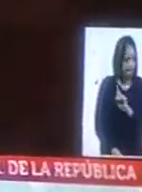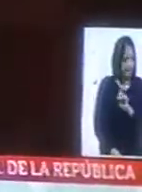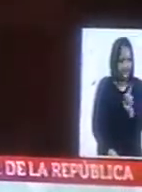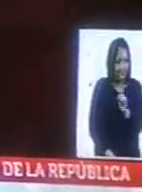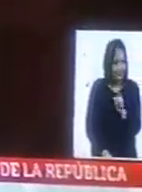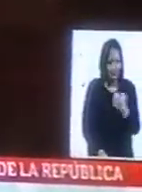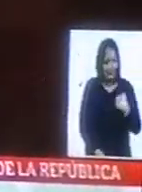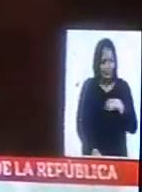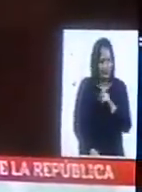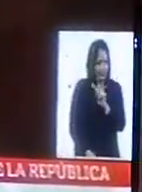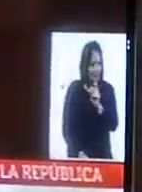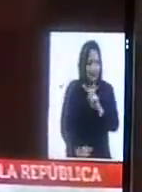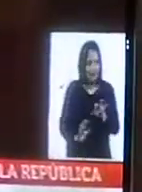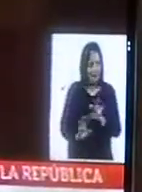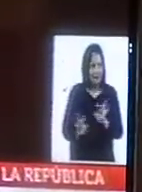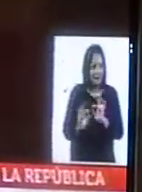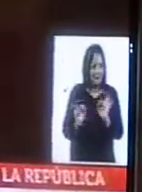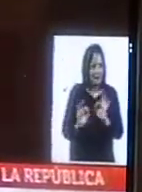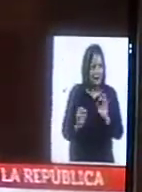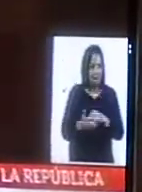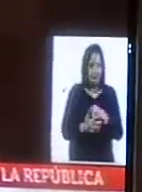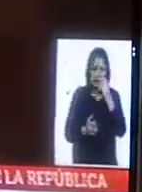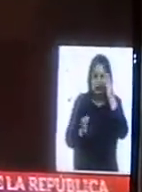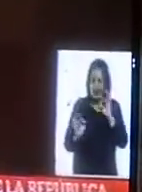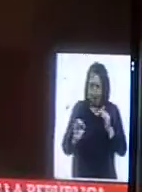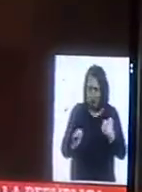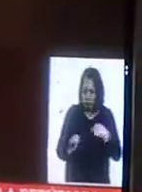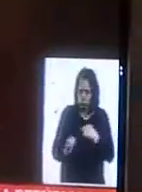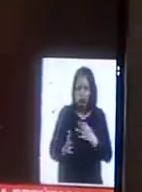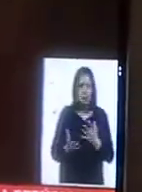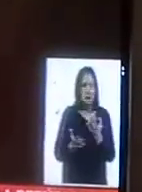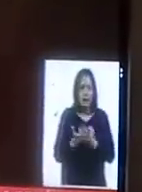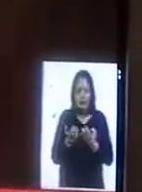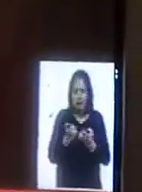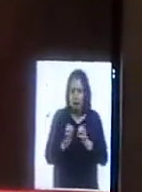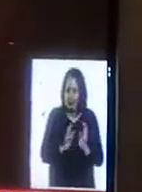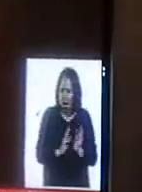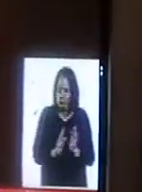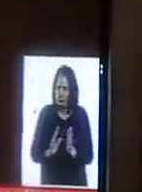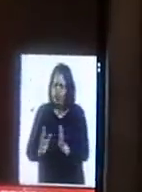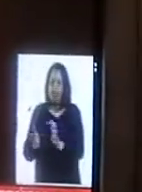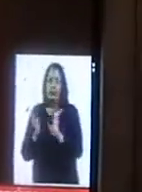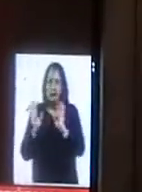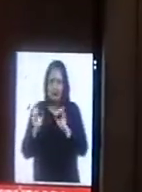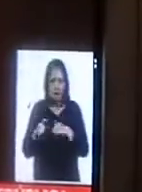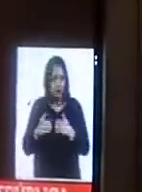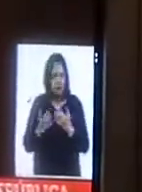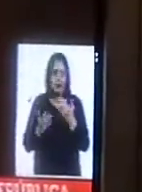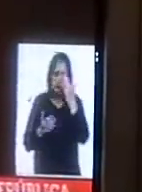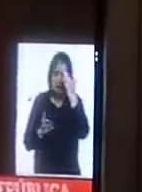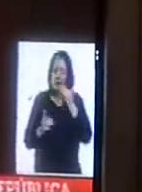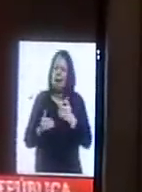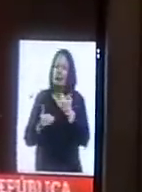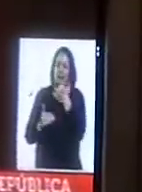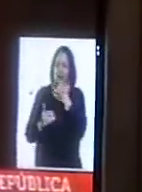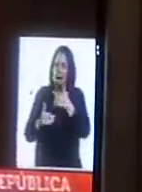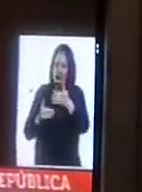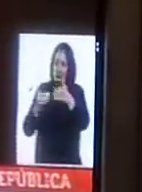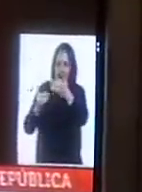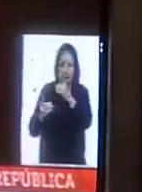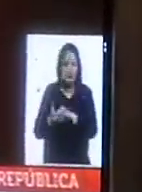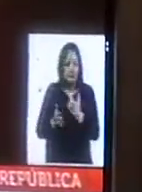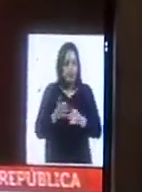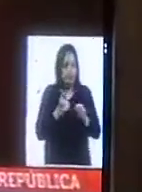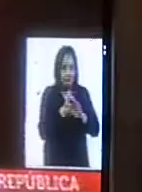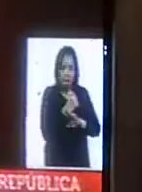de eso porque queremos que la economía mantenga orden y predictibilidad en la base de